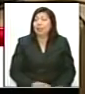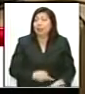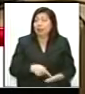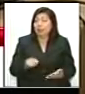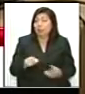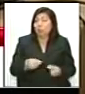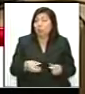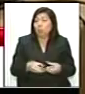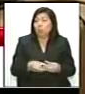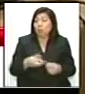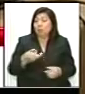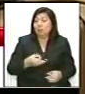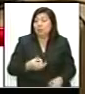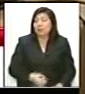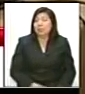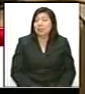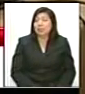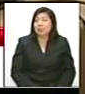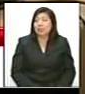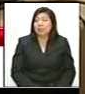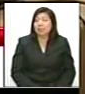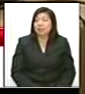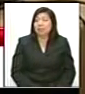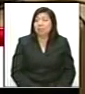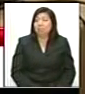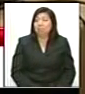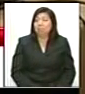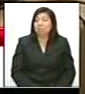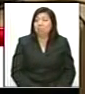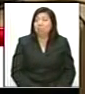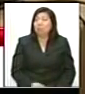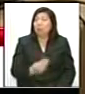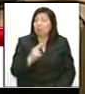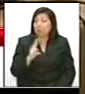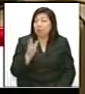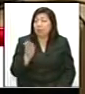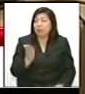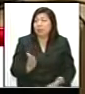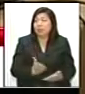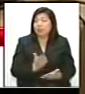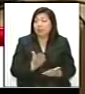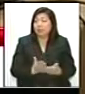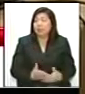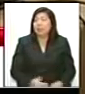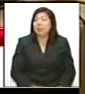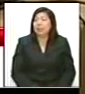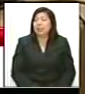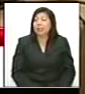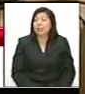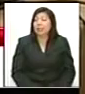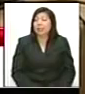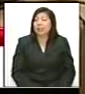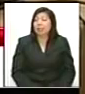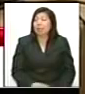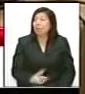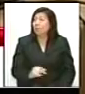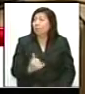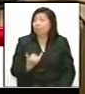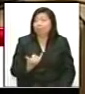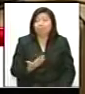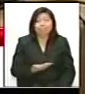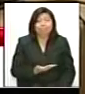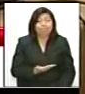grupo especial para que pueda solucionar este tema, reforzar. Esto no se ha dado